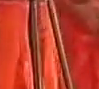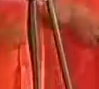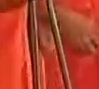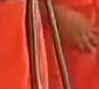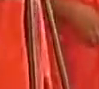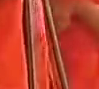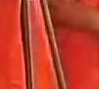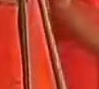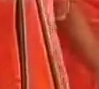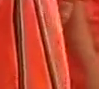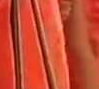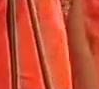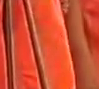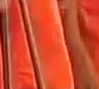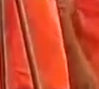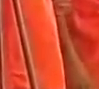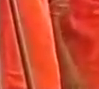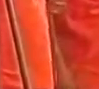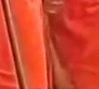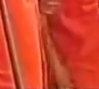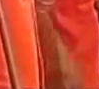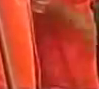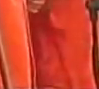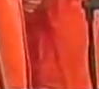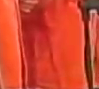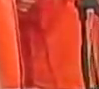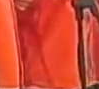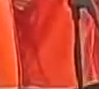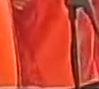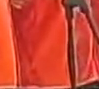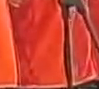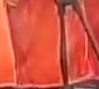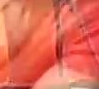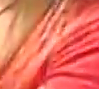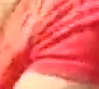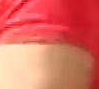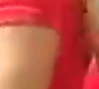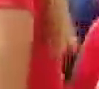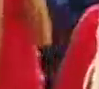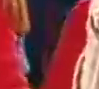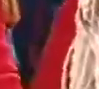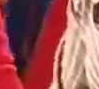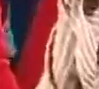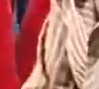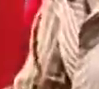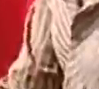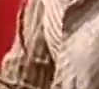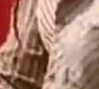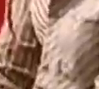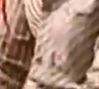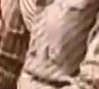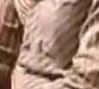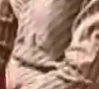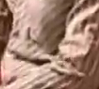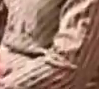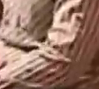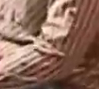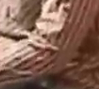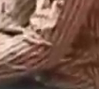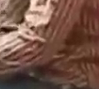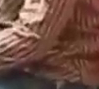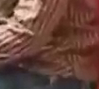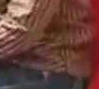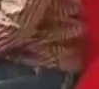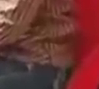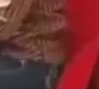Perri maracero sale de palmo y de D más y que